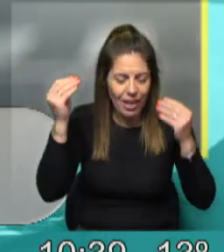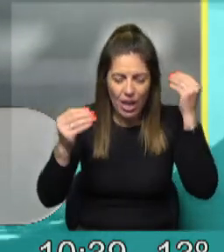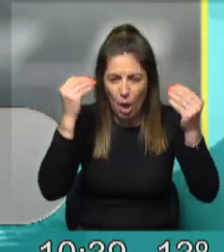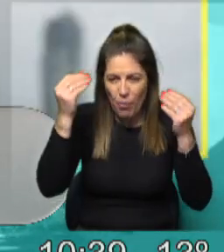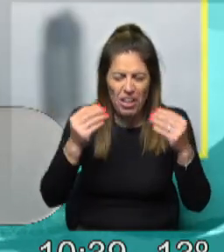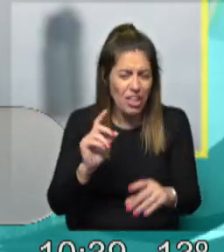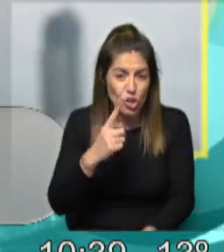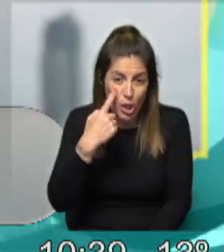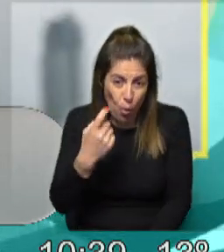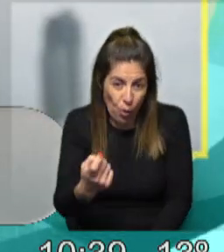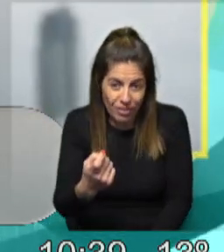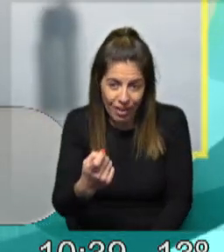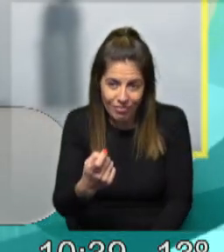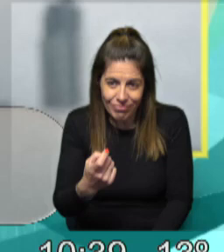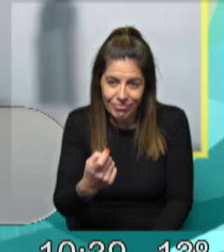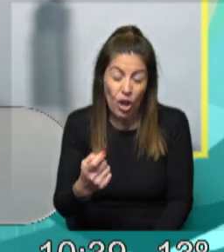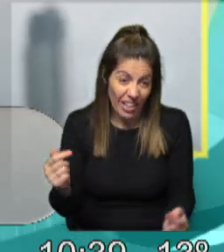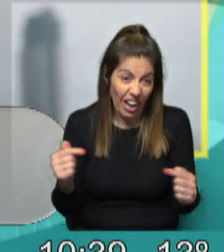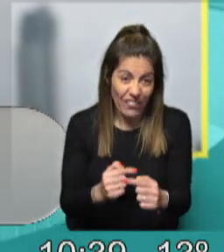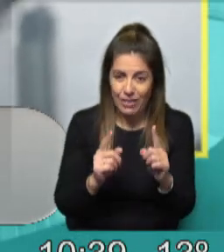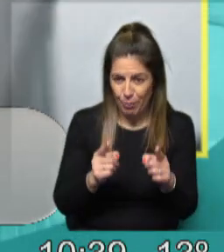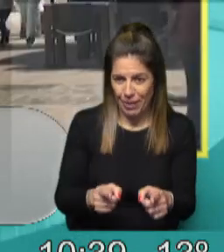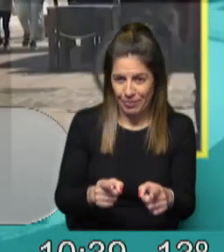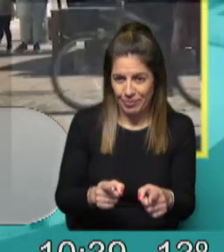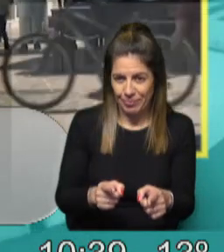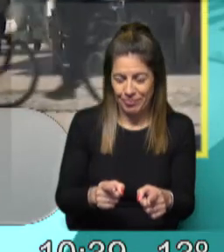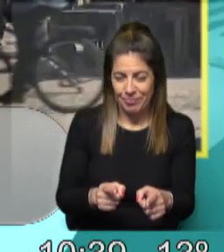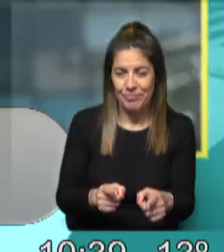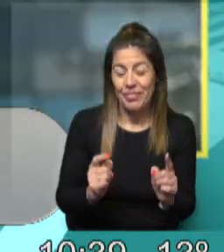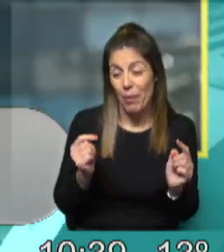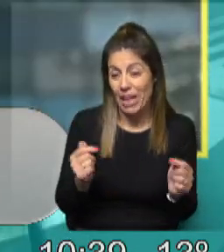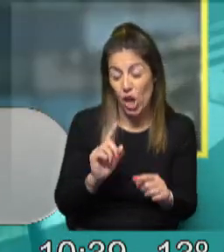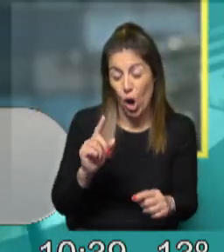no se dan cuenta. Y no se dan cuenta. Se da al revés también.